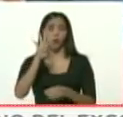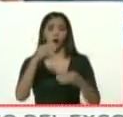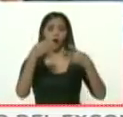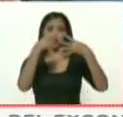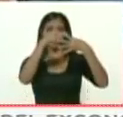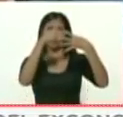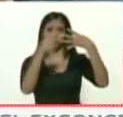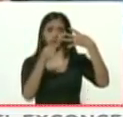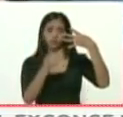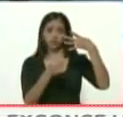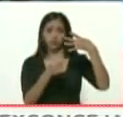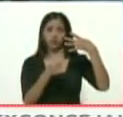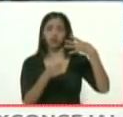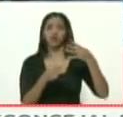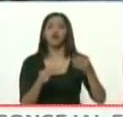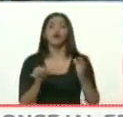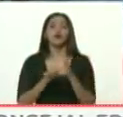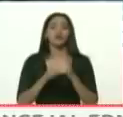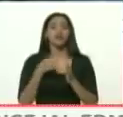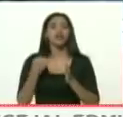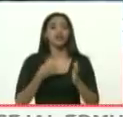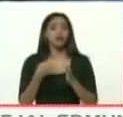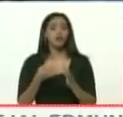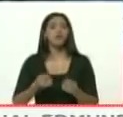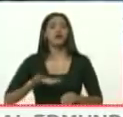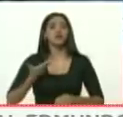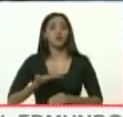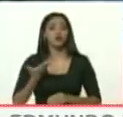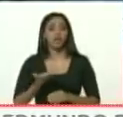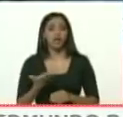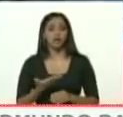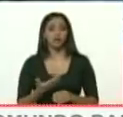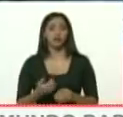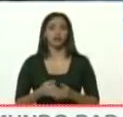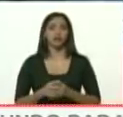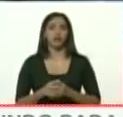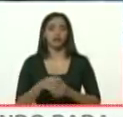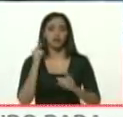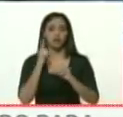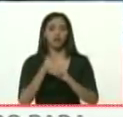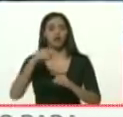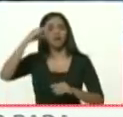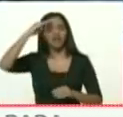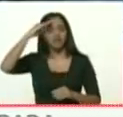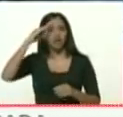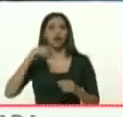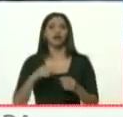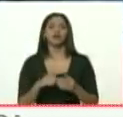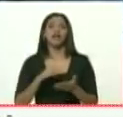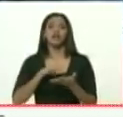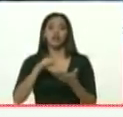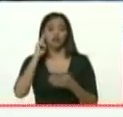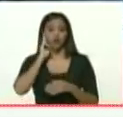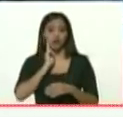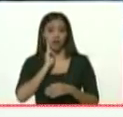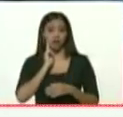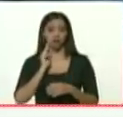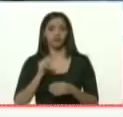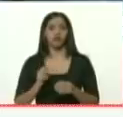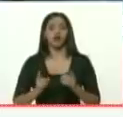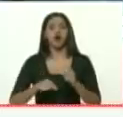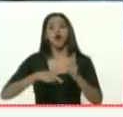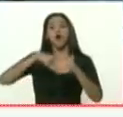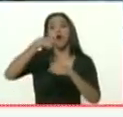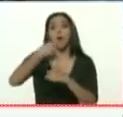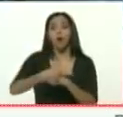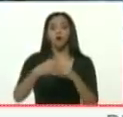donde las instalaciones tienen una mayor importancia estratégica, se las hemos destinado a la Fuerza Armada Nacional Bolivariana.